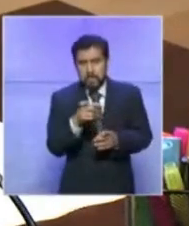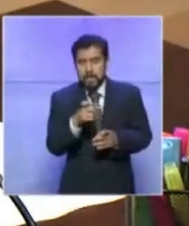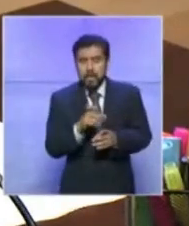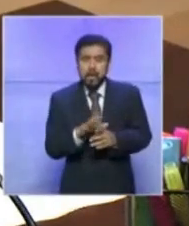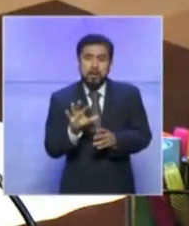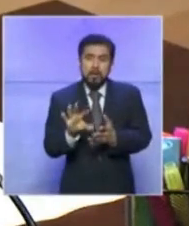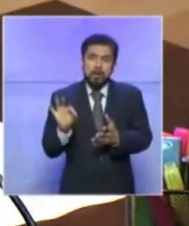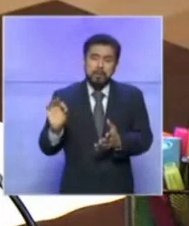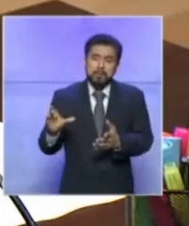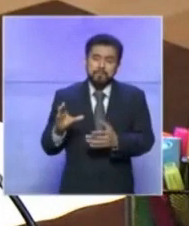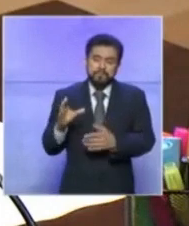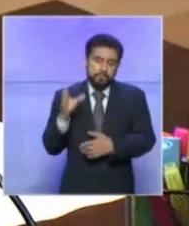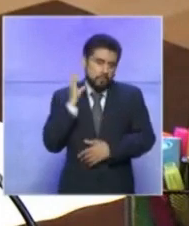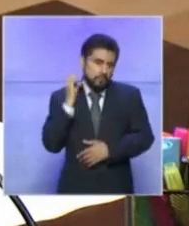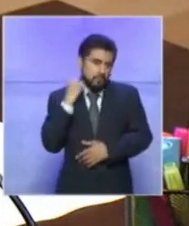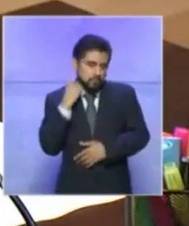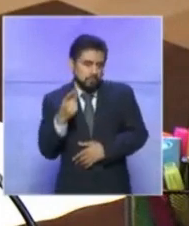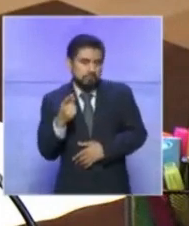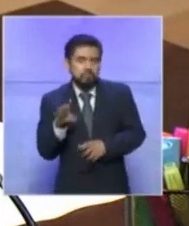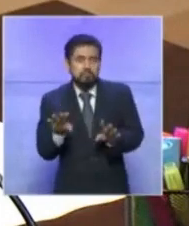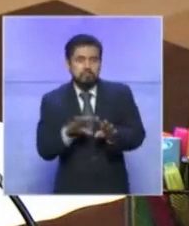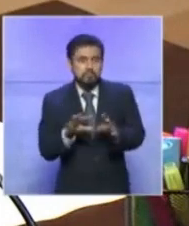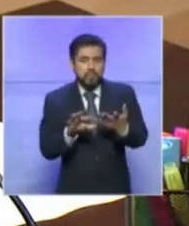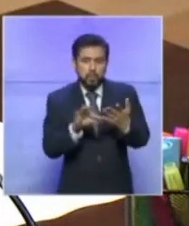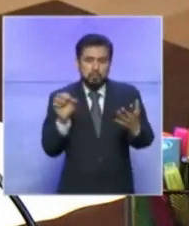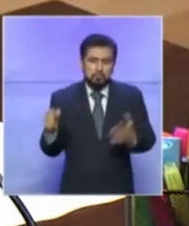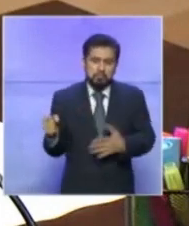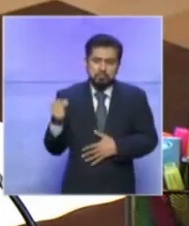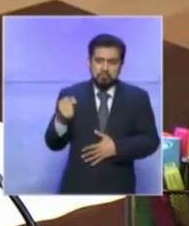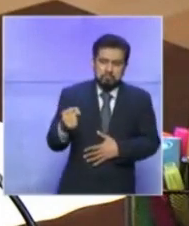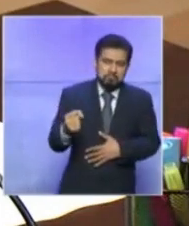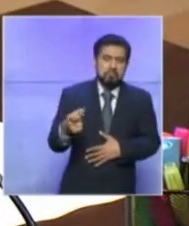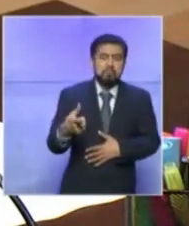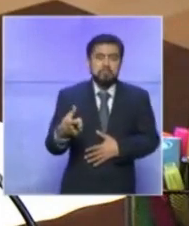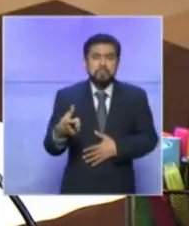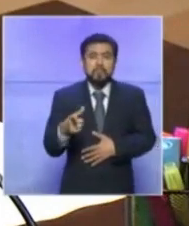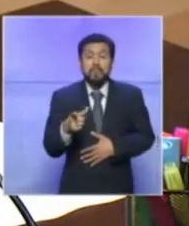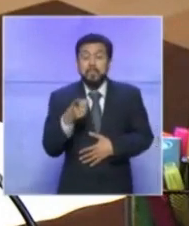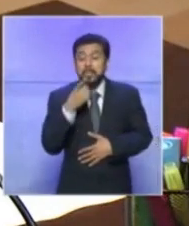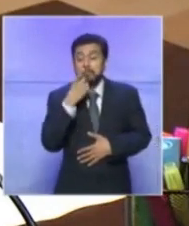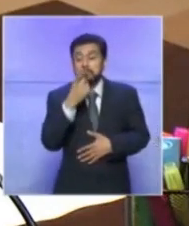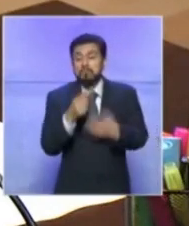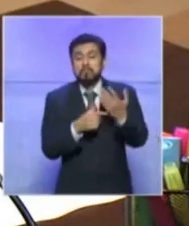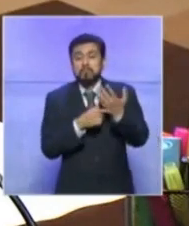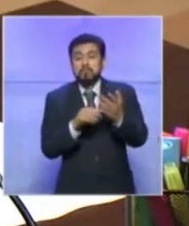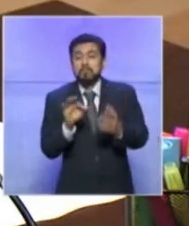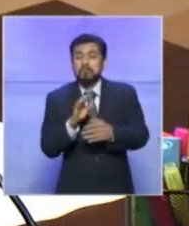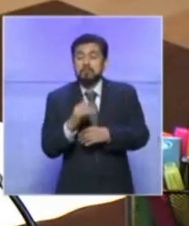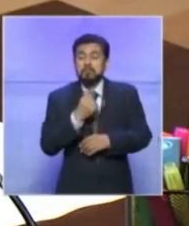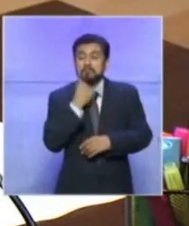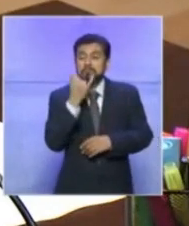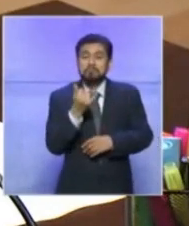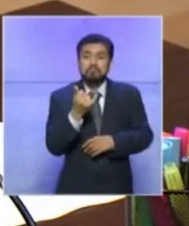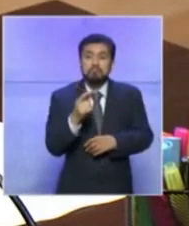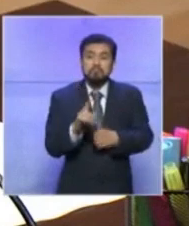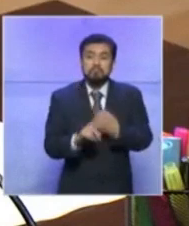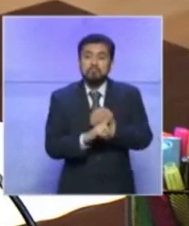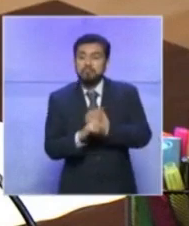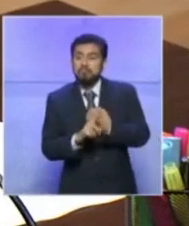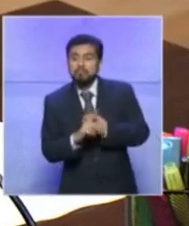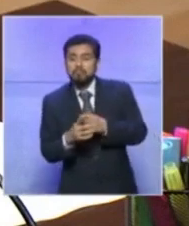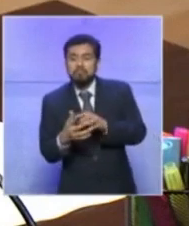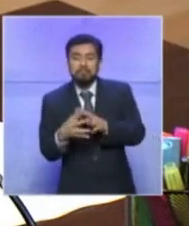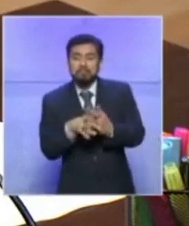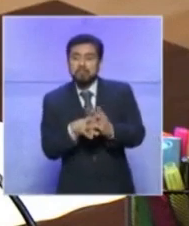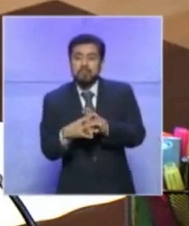elección de senadurías por el principio de mayoría relativa y particularmente con supuestas irregularidades acontecidas en la